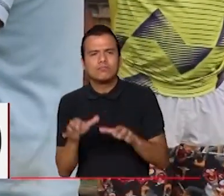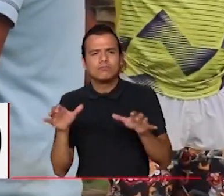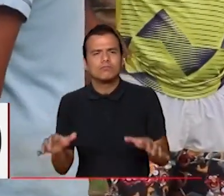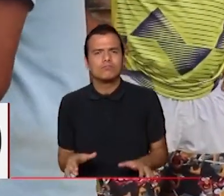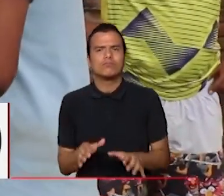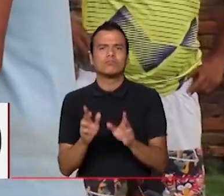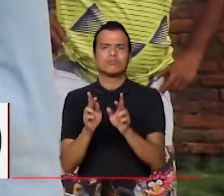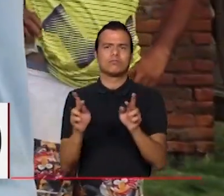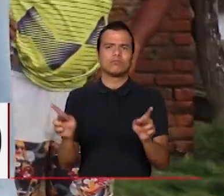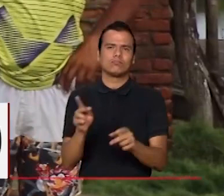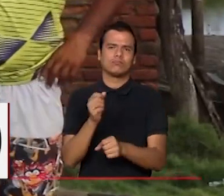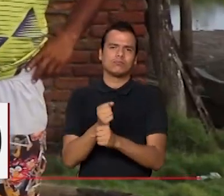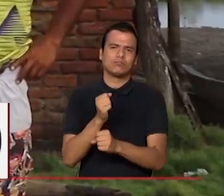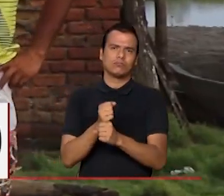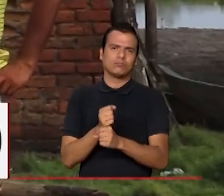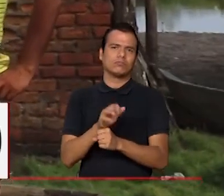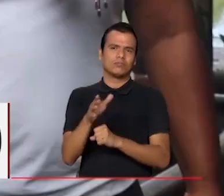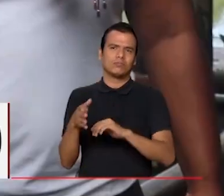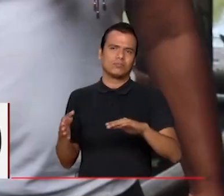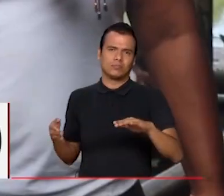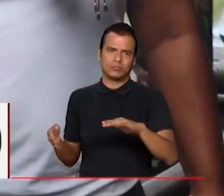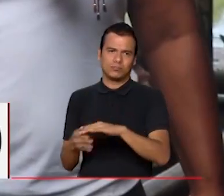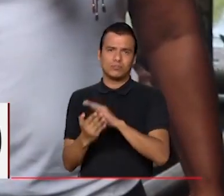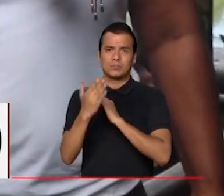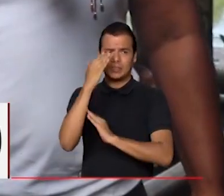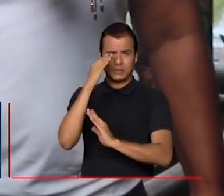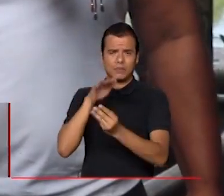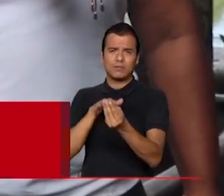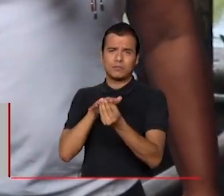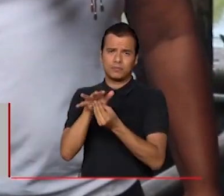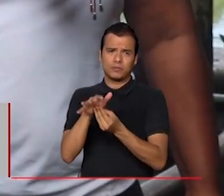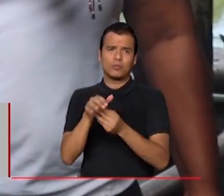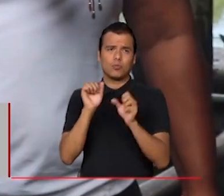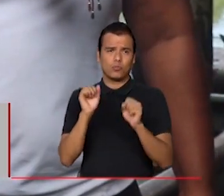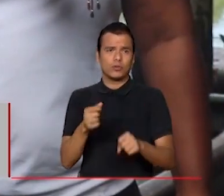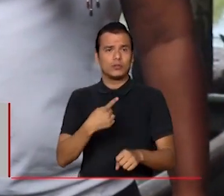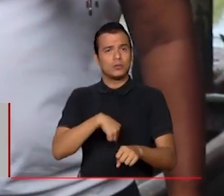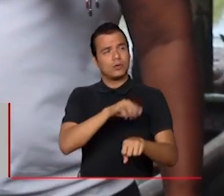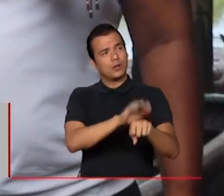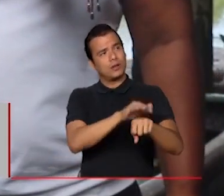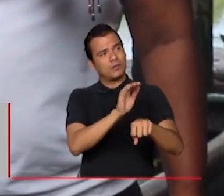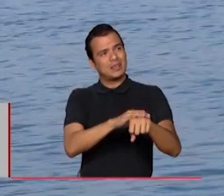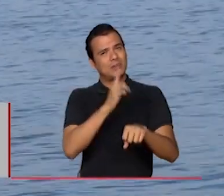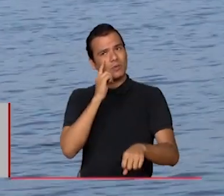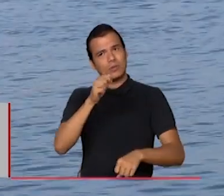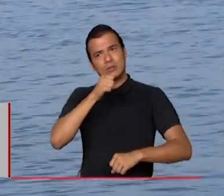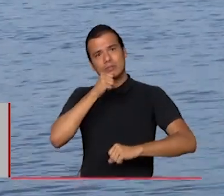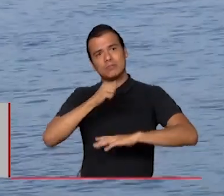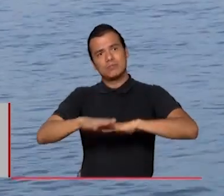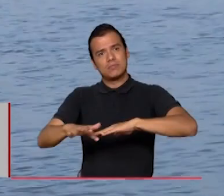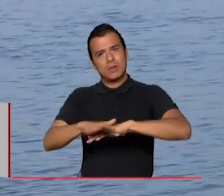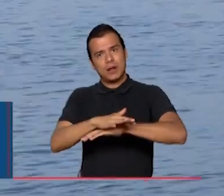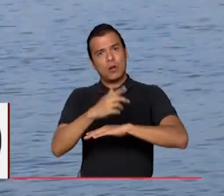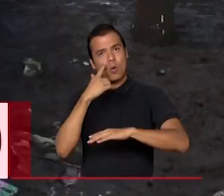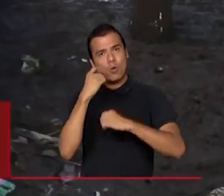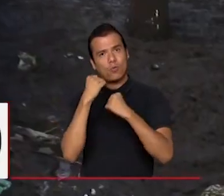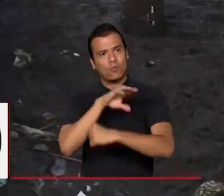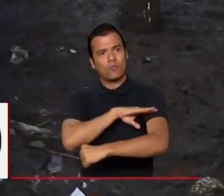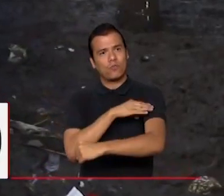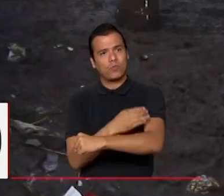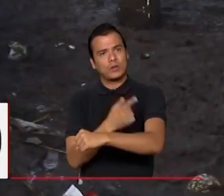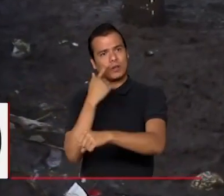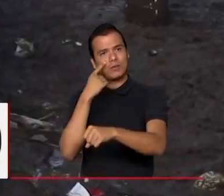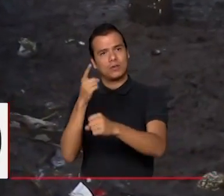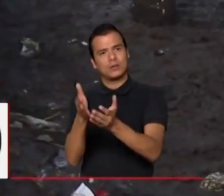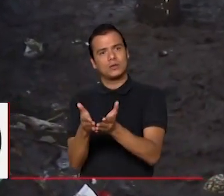en alerta por las condiciones en las que salen. Le decimos, papá, no salga porque la mar está dura y en esa canoita